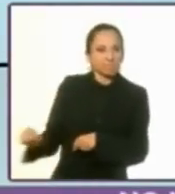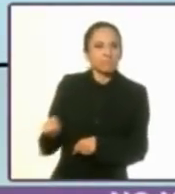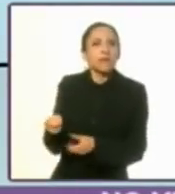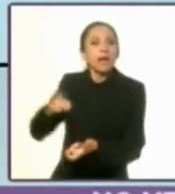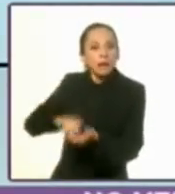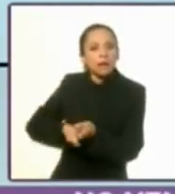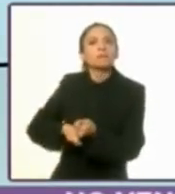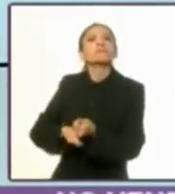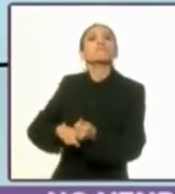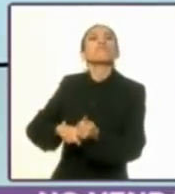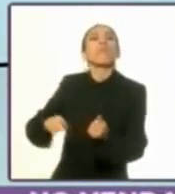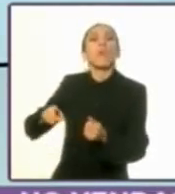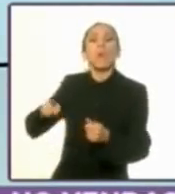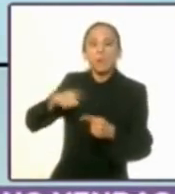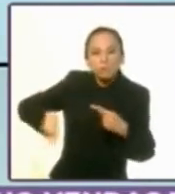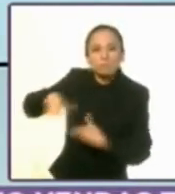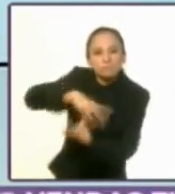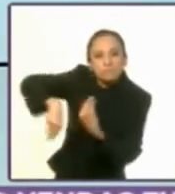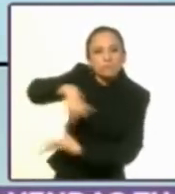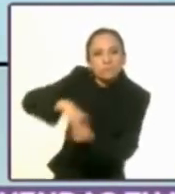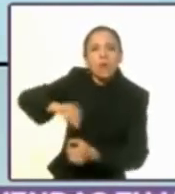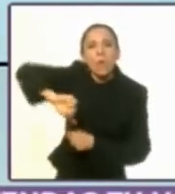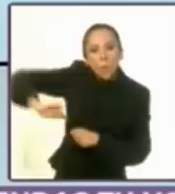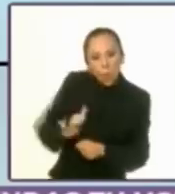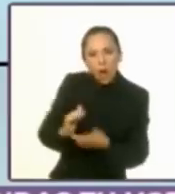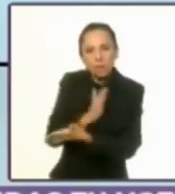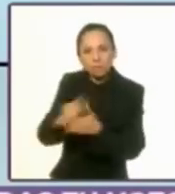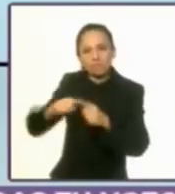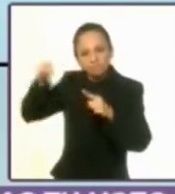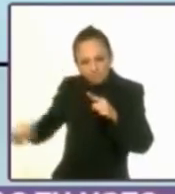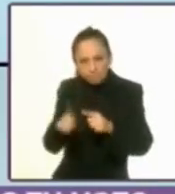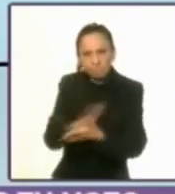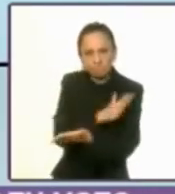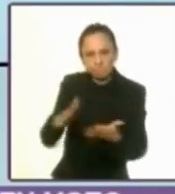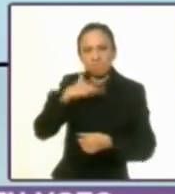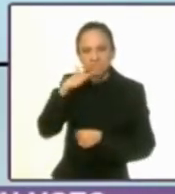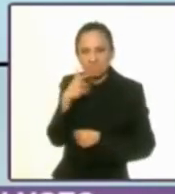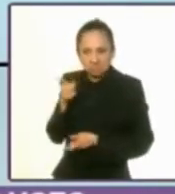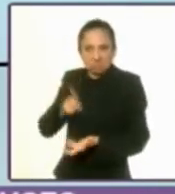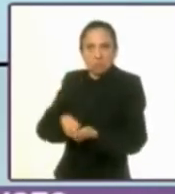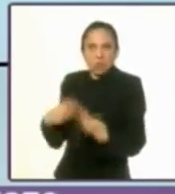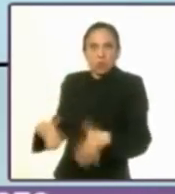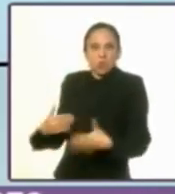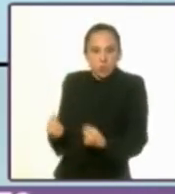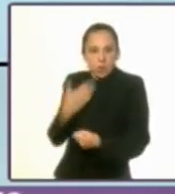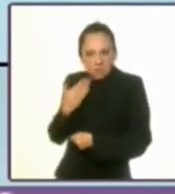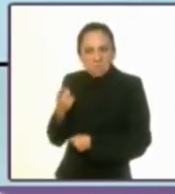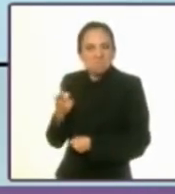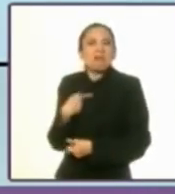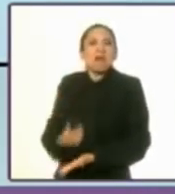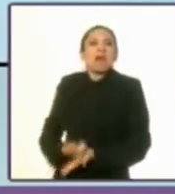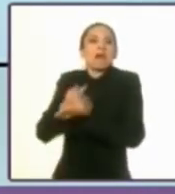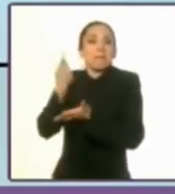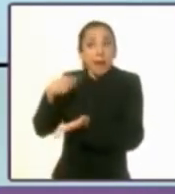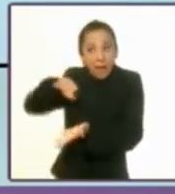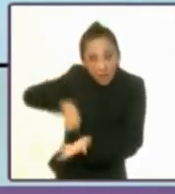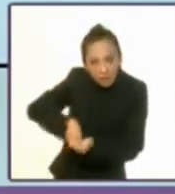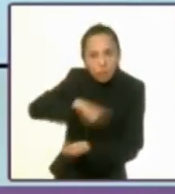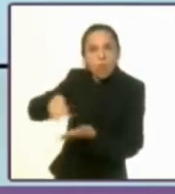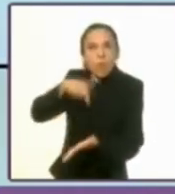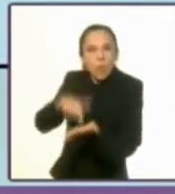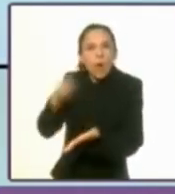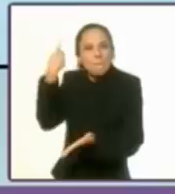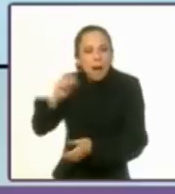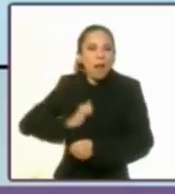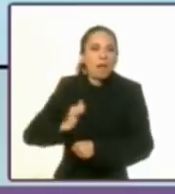cerca de 600 empresas de reciclaje en la delegación vamos a fomentar que se hagan parques industriales de reciclaje que